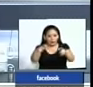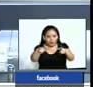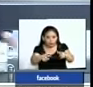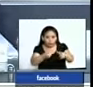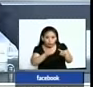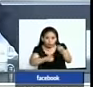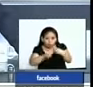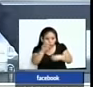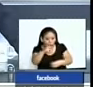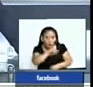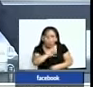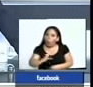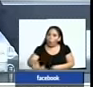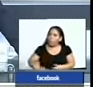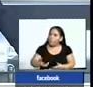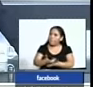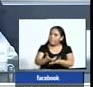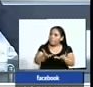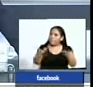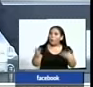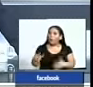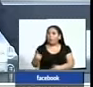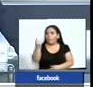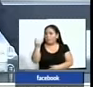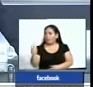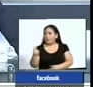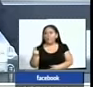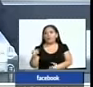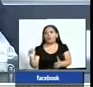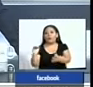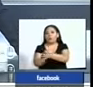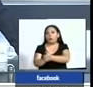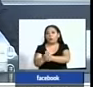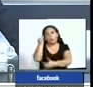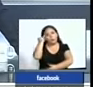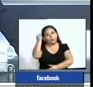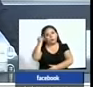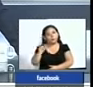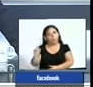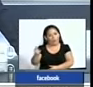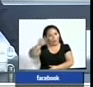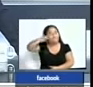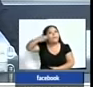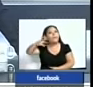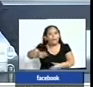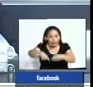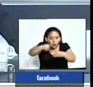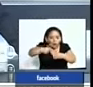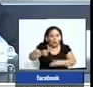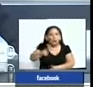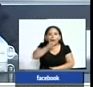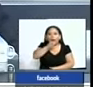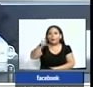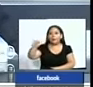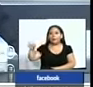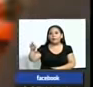está ganando demanda gracias al emprendimiento de una pareja de esposos. Julio Guevara se atrevió a probarlo y nos cuenta cómo le fue.